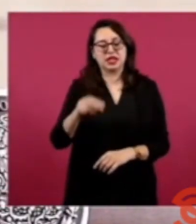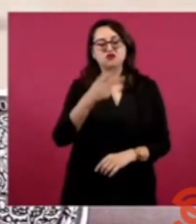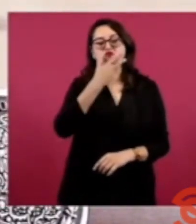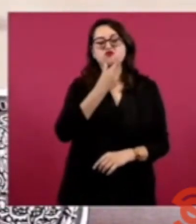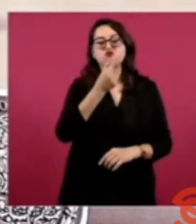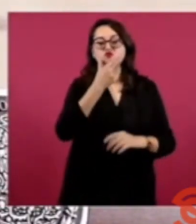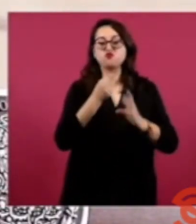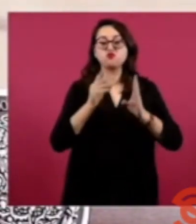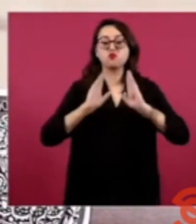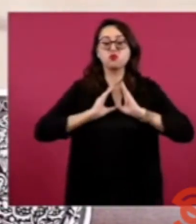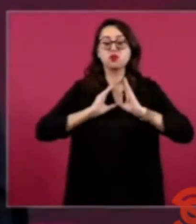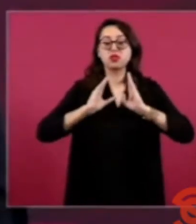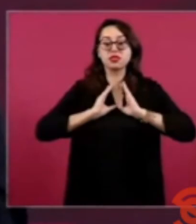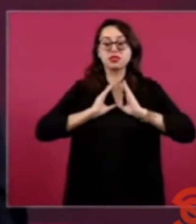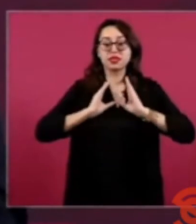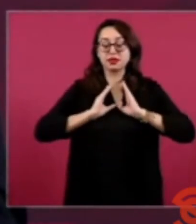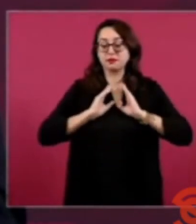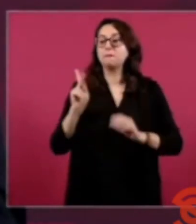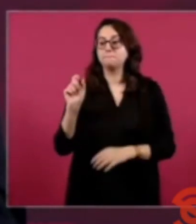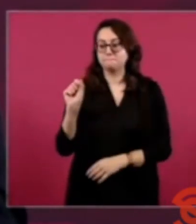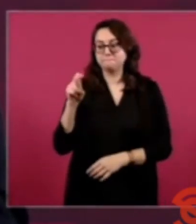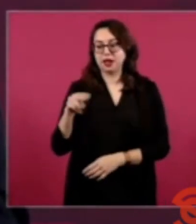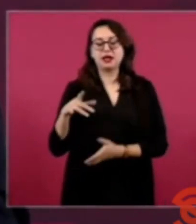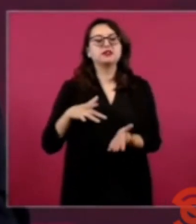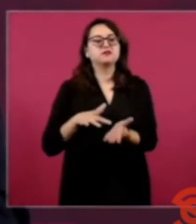militar, y fue apoyado por el PAN,